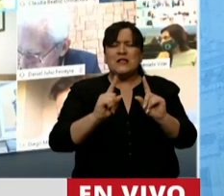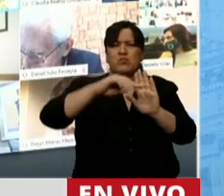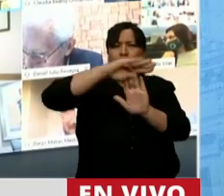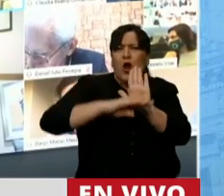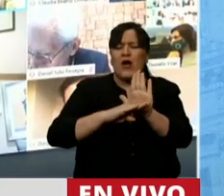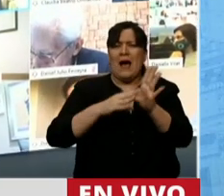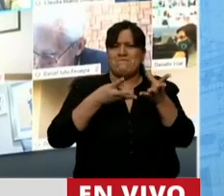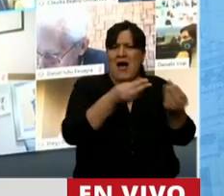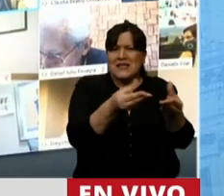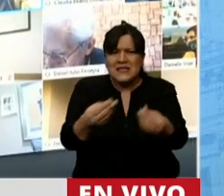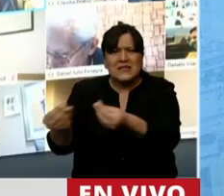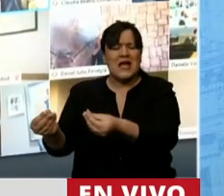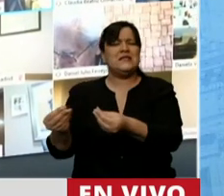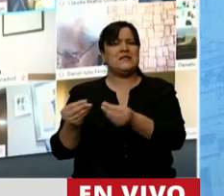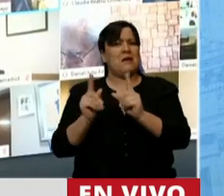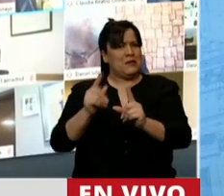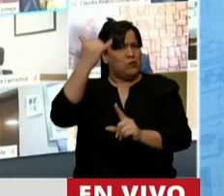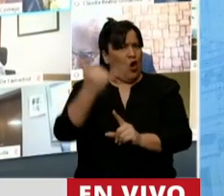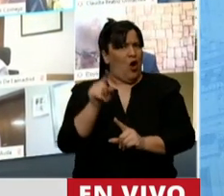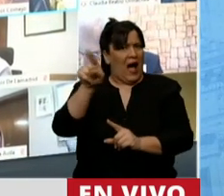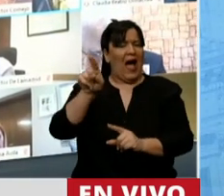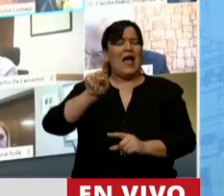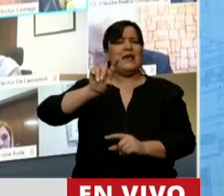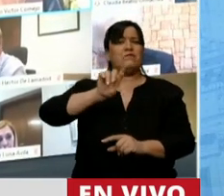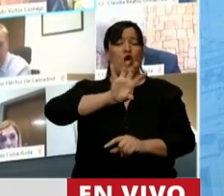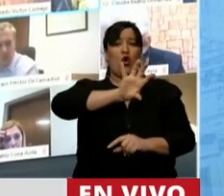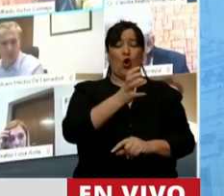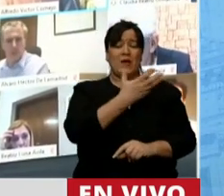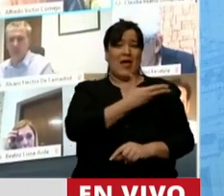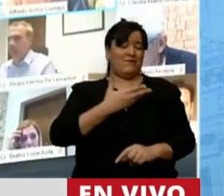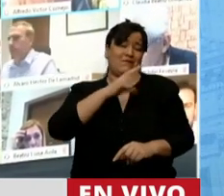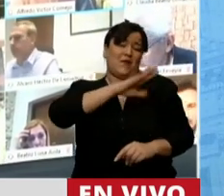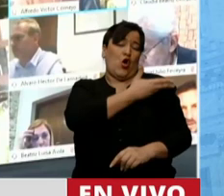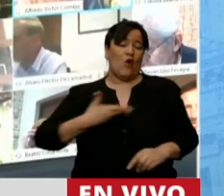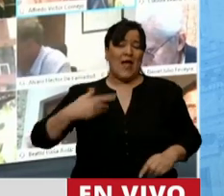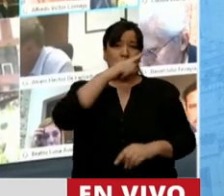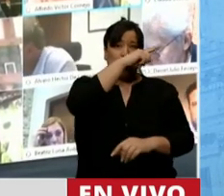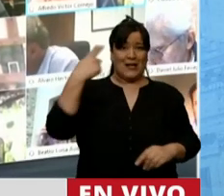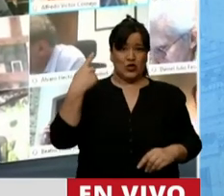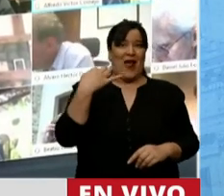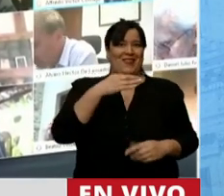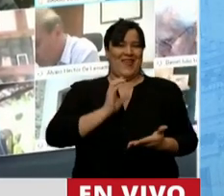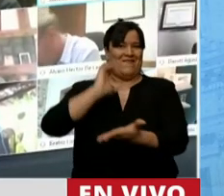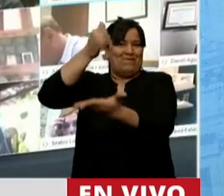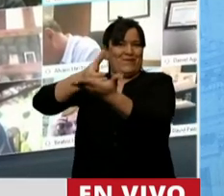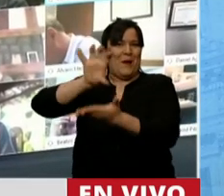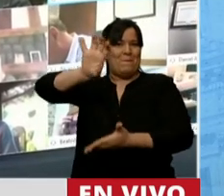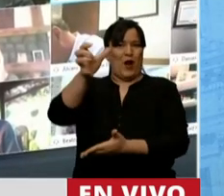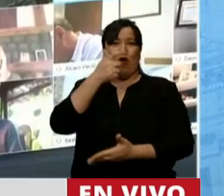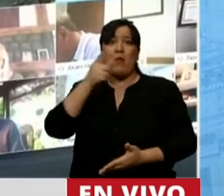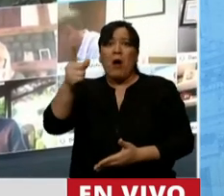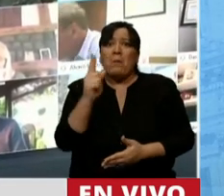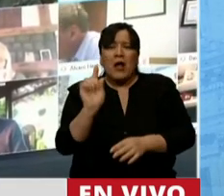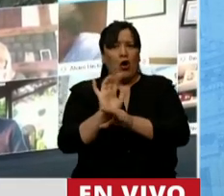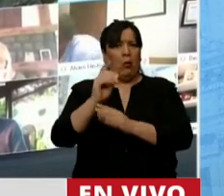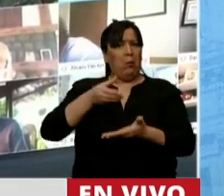asistencia que tiene el gobierno nacional sobre los gobiernos provinciales recibe el